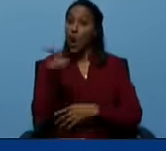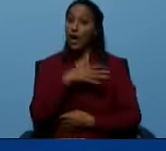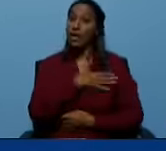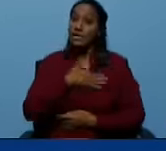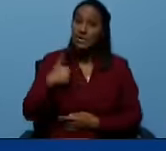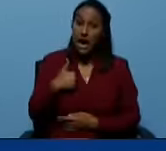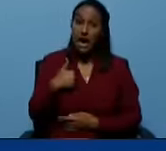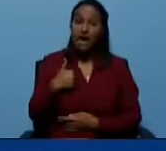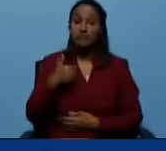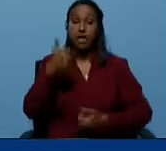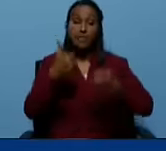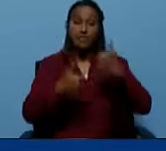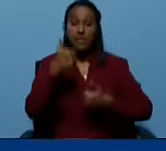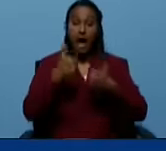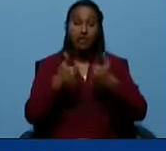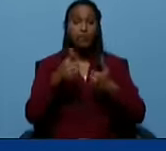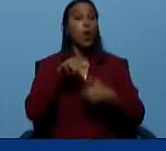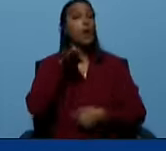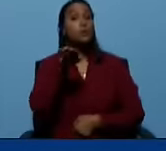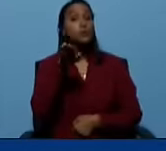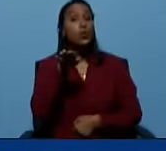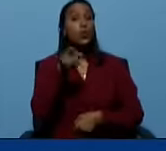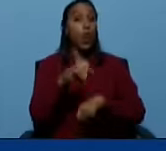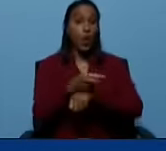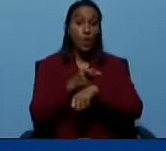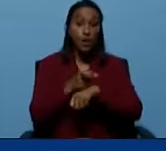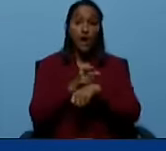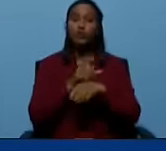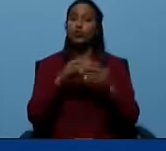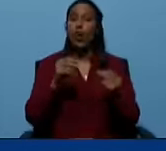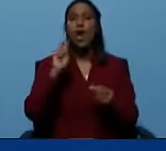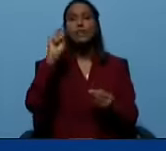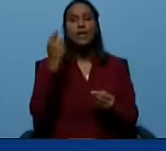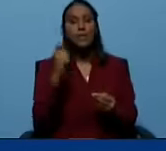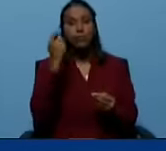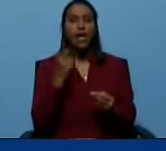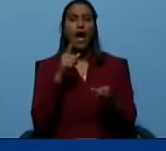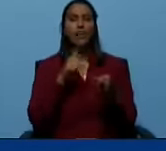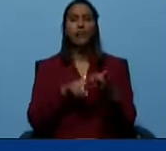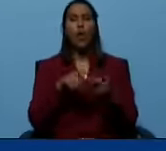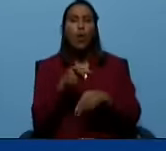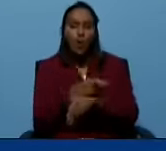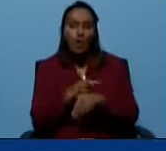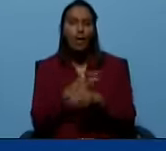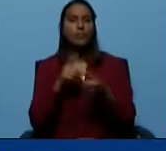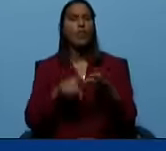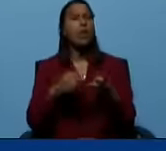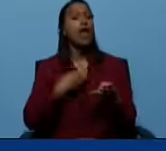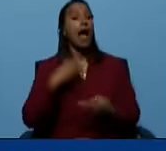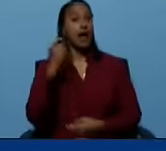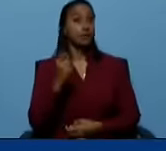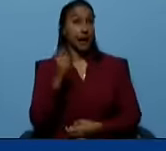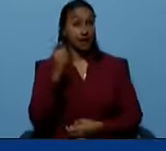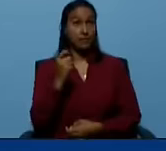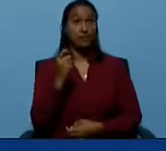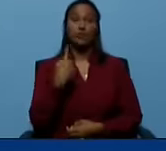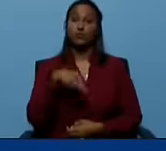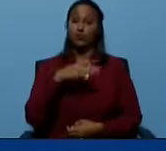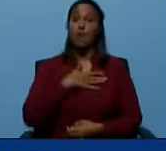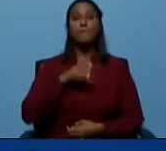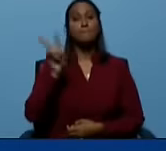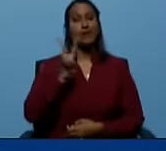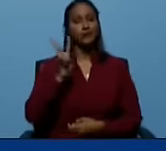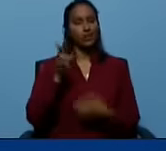gobernadoras, alcaldes y alcaldesas, diputados y diputadas, bueno, la República les abre las